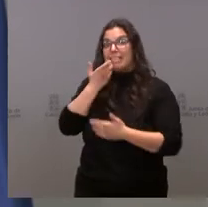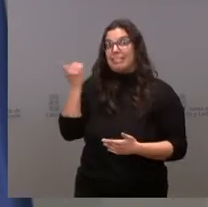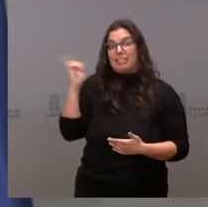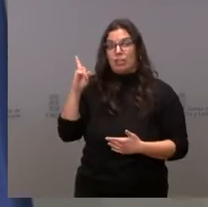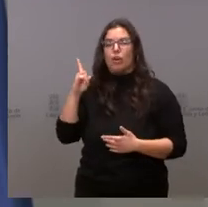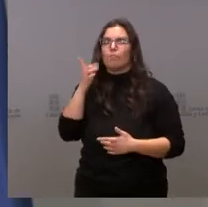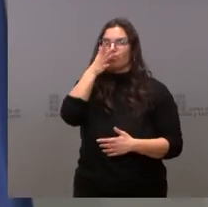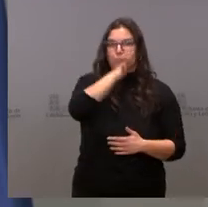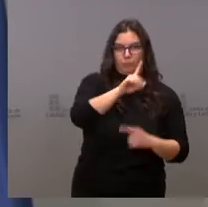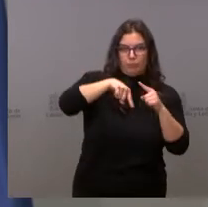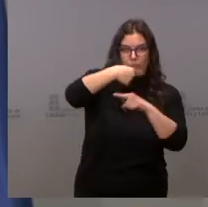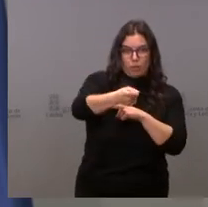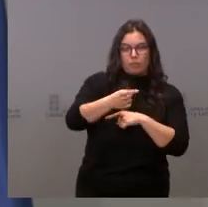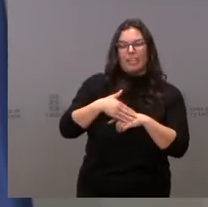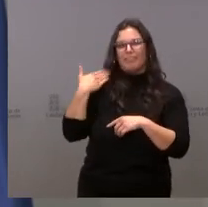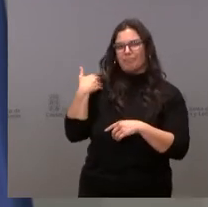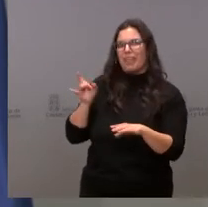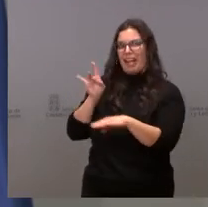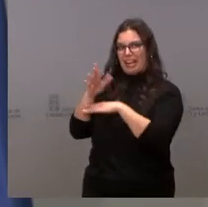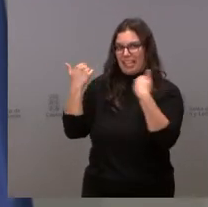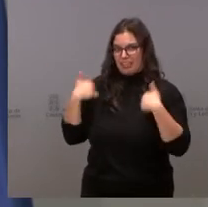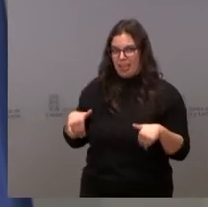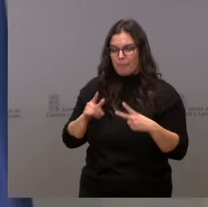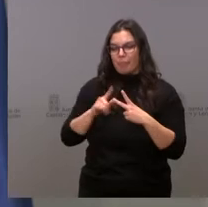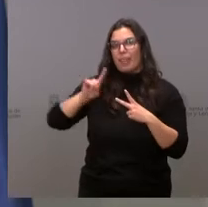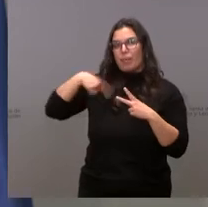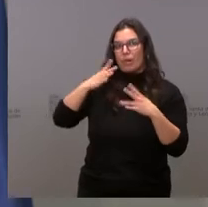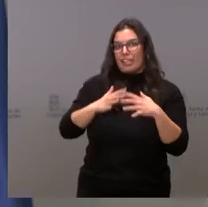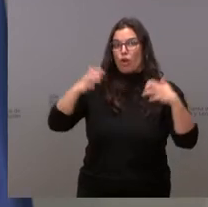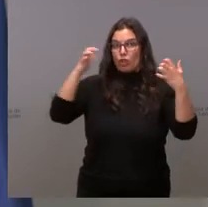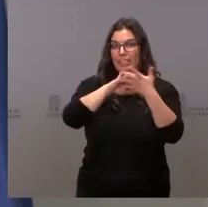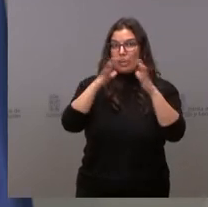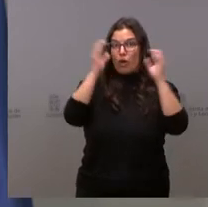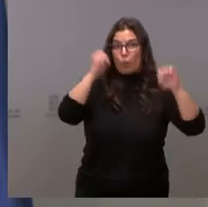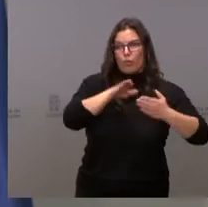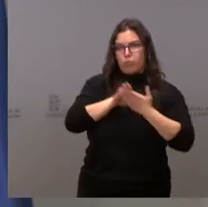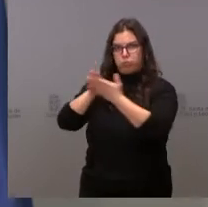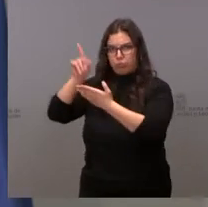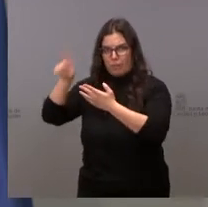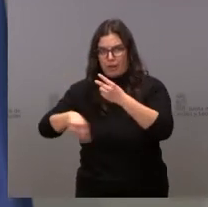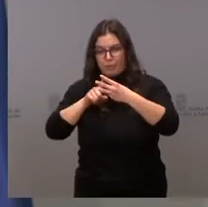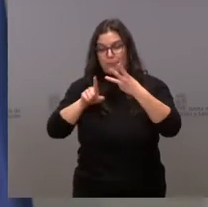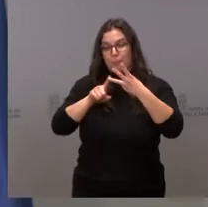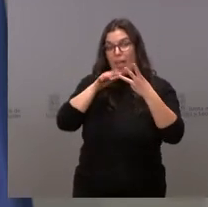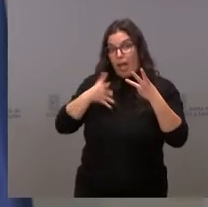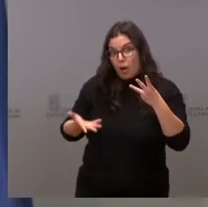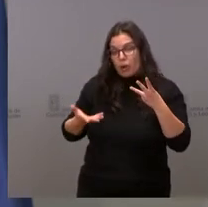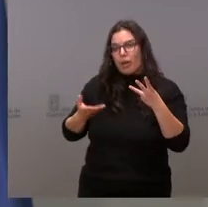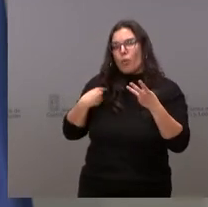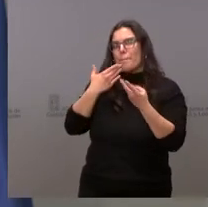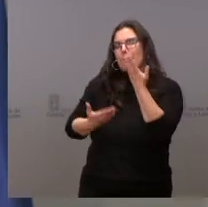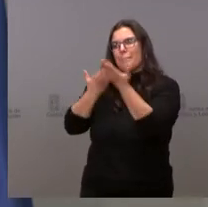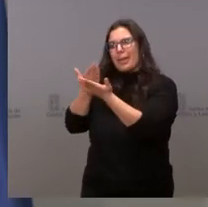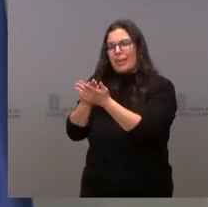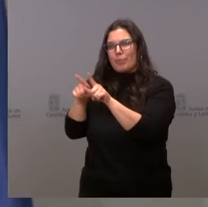al gobierno luego se presentó el acuerdo de las cortes de castilla en esta materia y finalmente establecemos este requerimiento